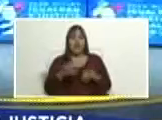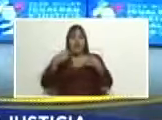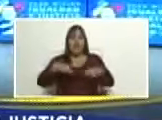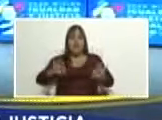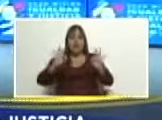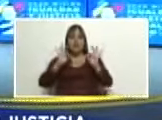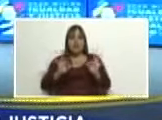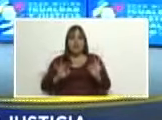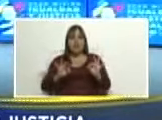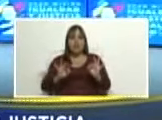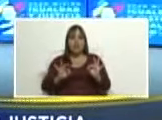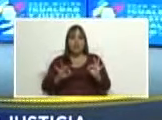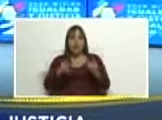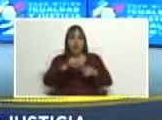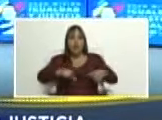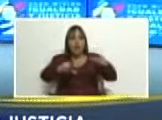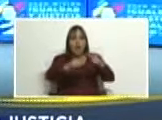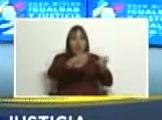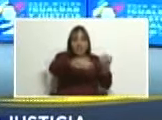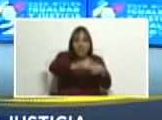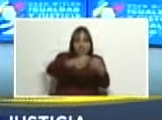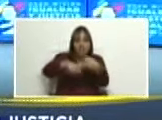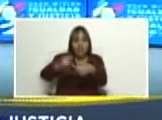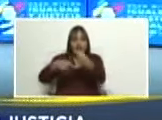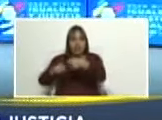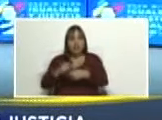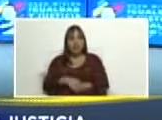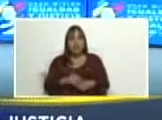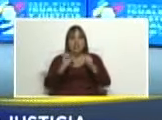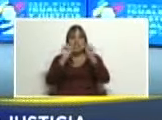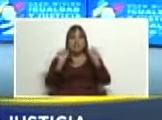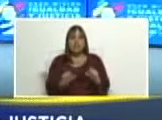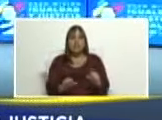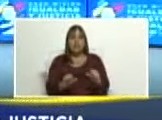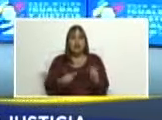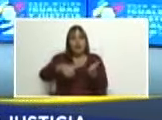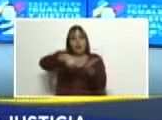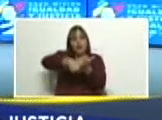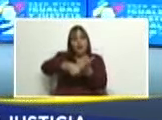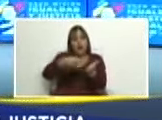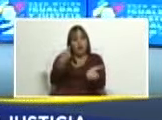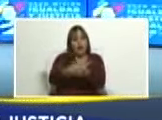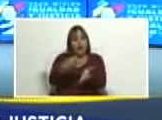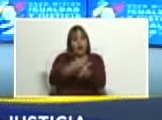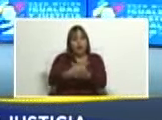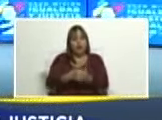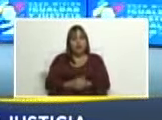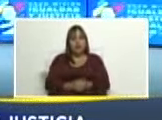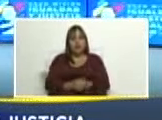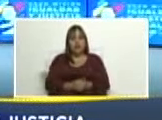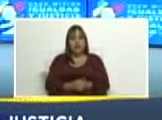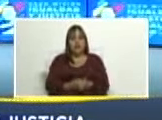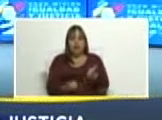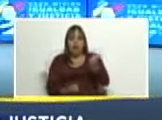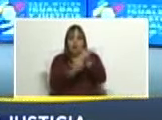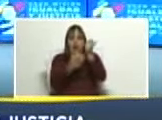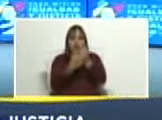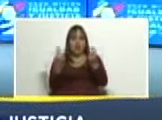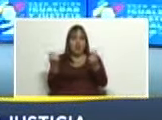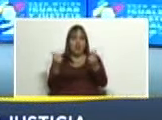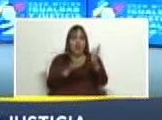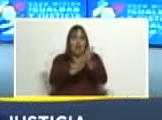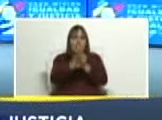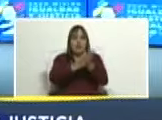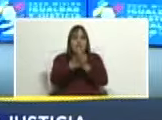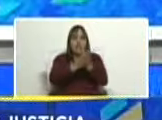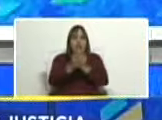especialmente para las bodegas, en el sistema de biopago, los créditos al emprendedor popular,